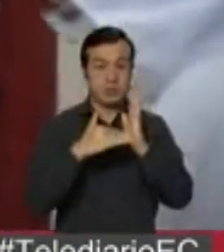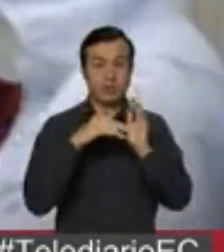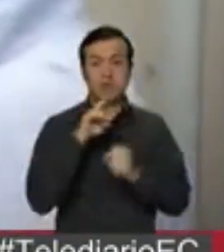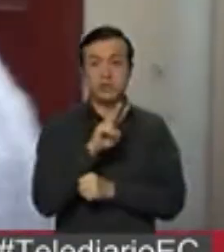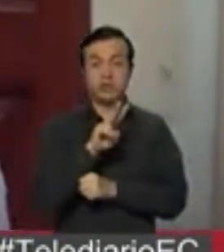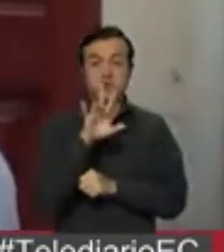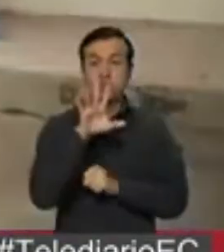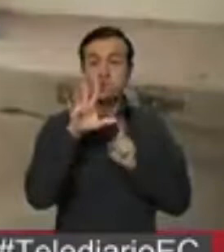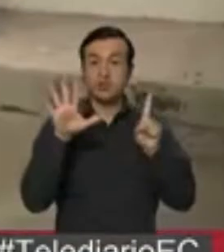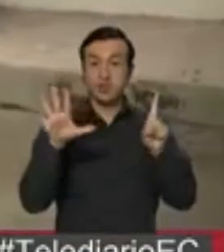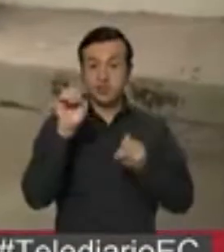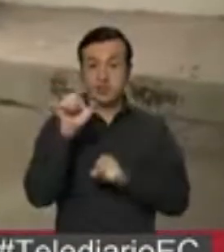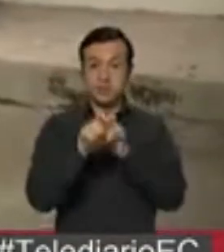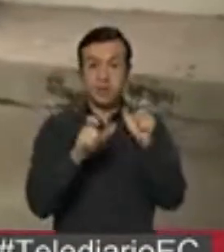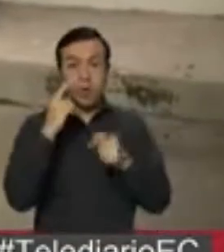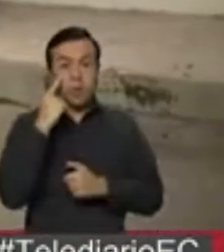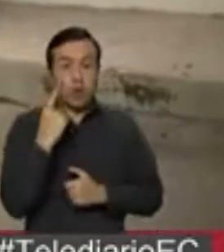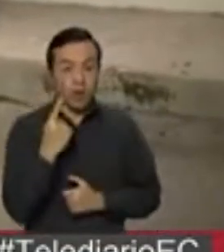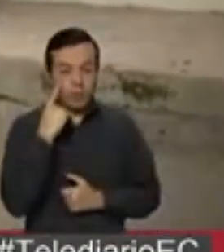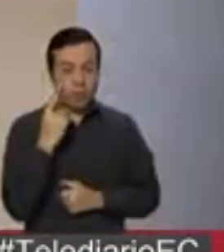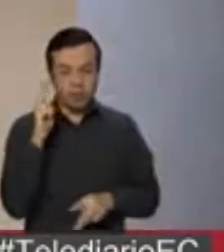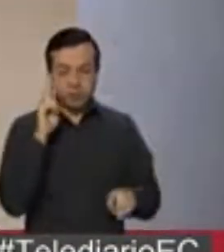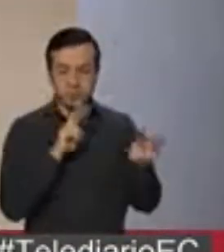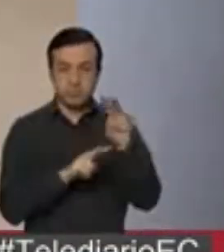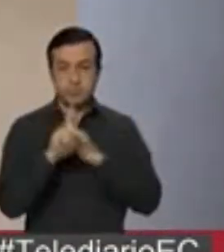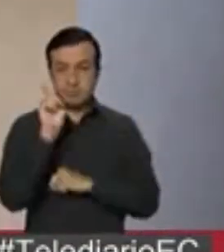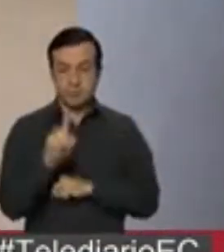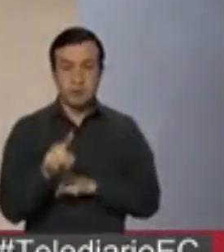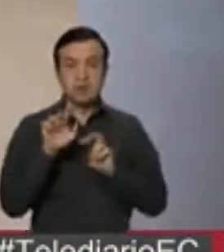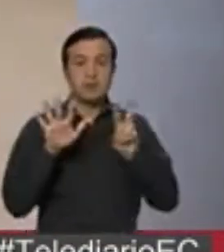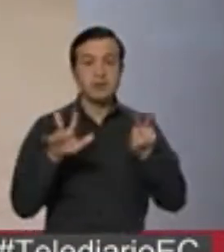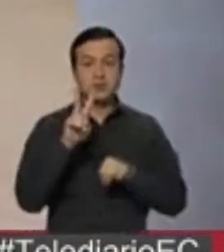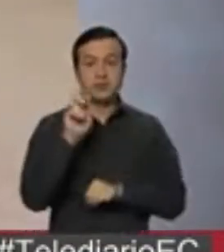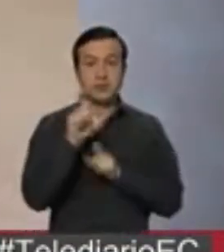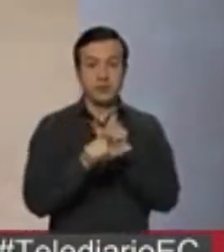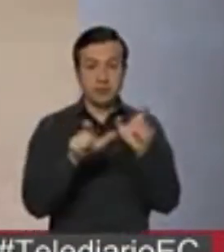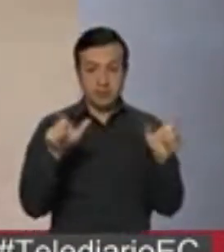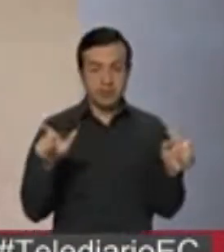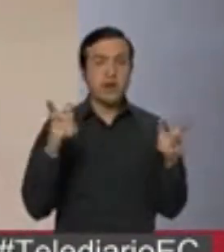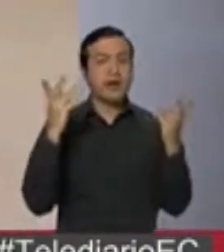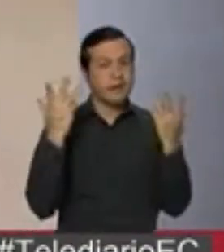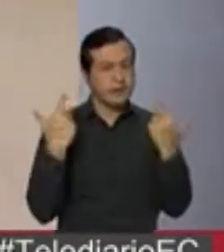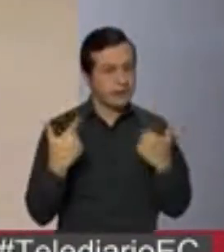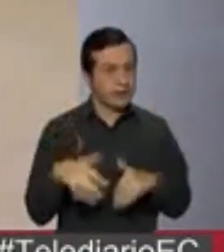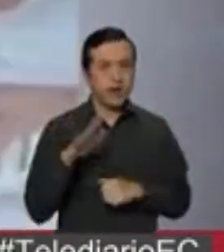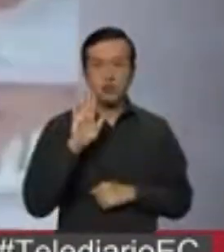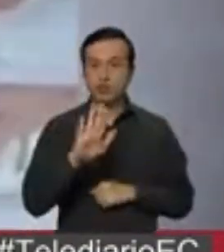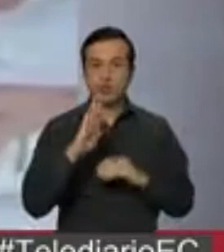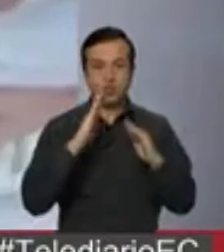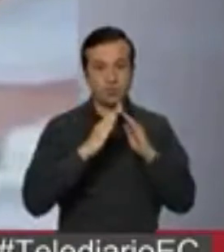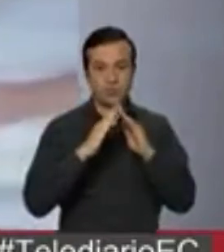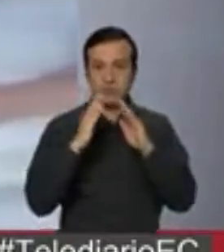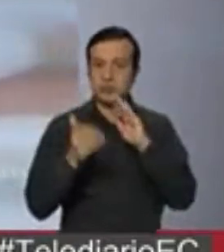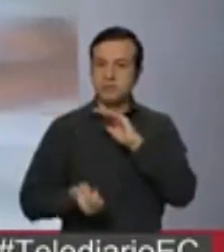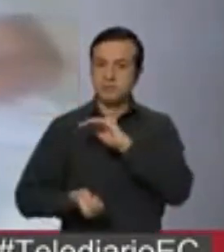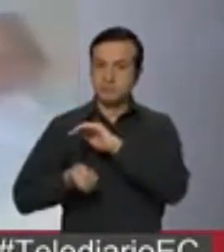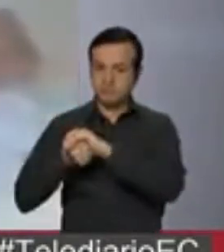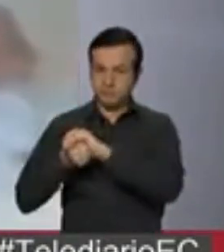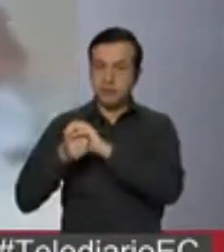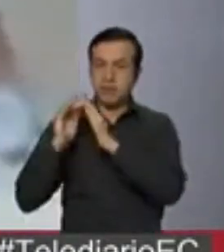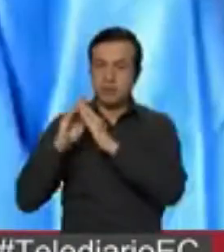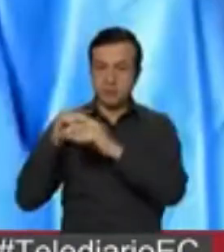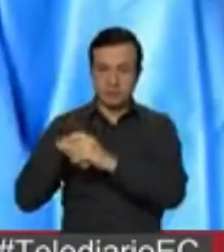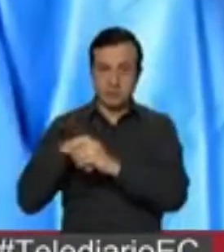67.263 pruebas para COVID-19. 1.720 pacientes recibieron el alta hospitalaria. 27.510